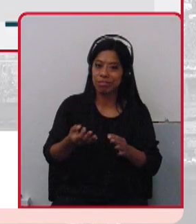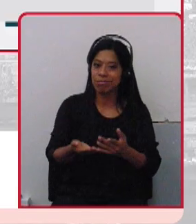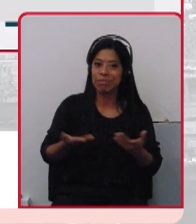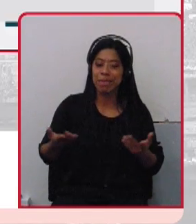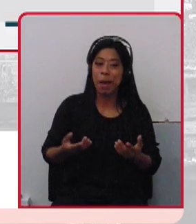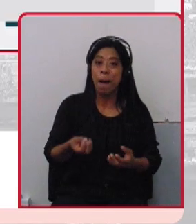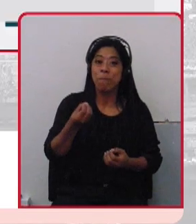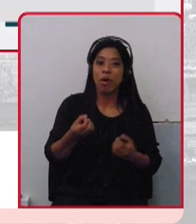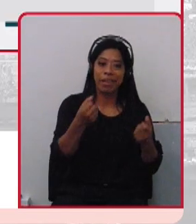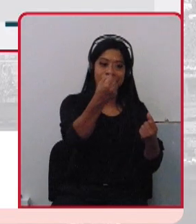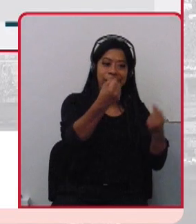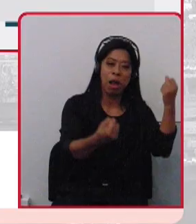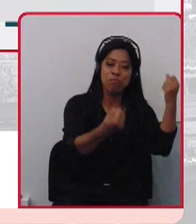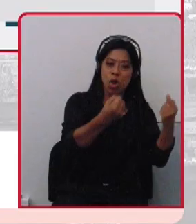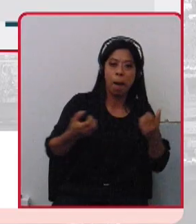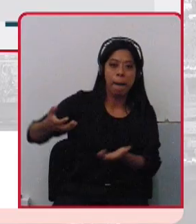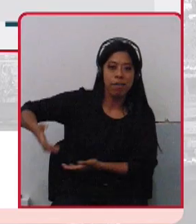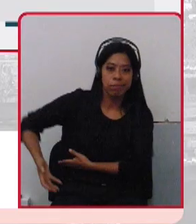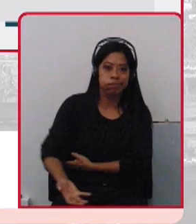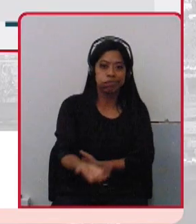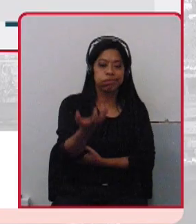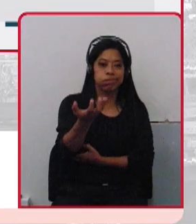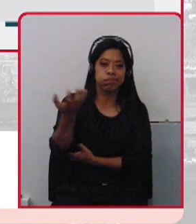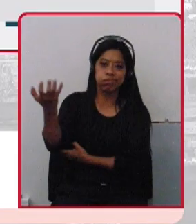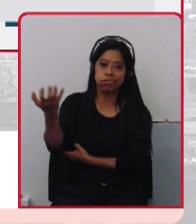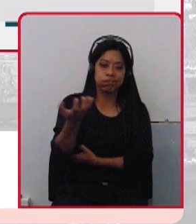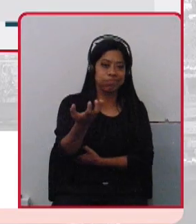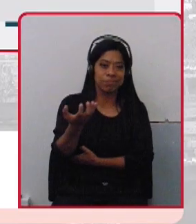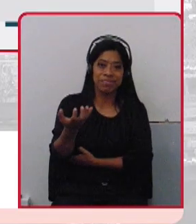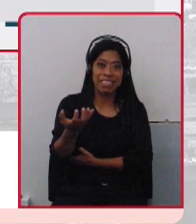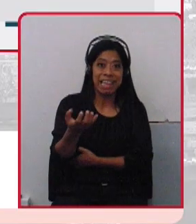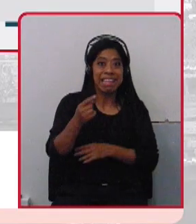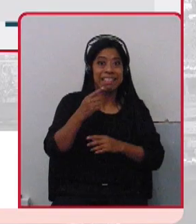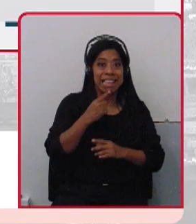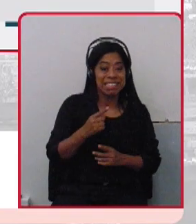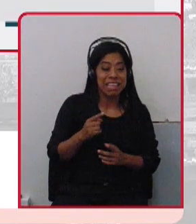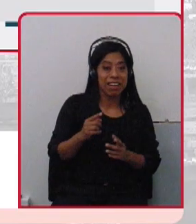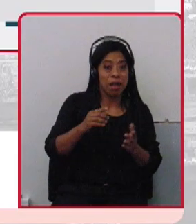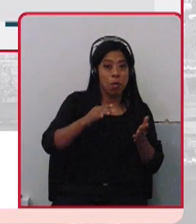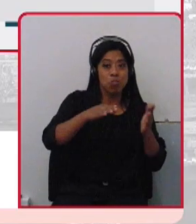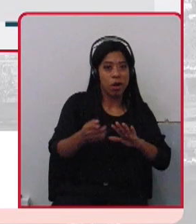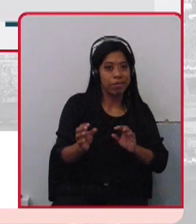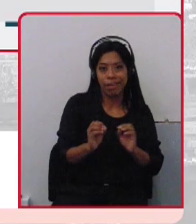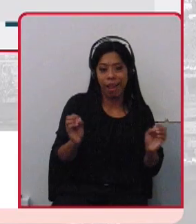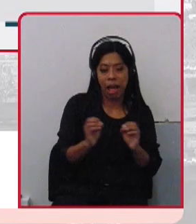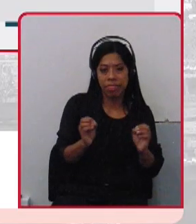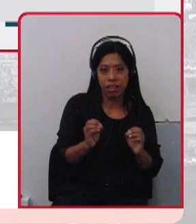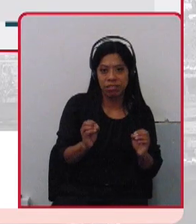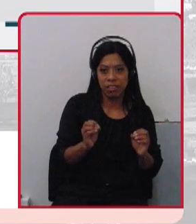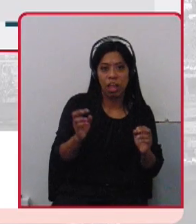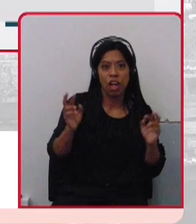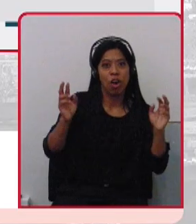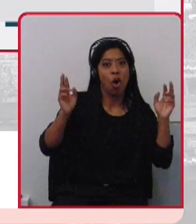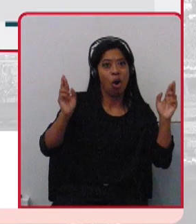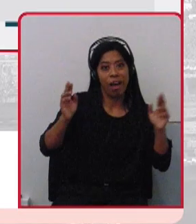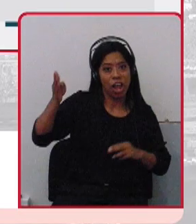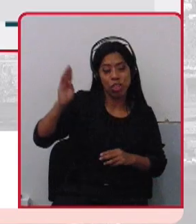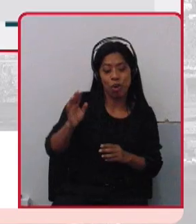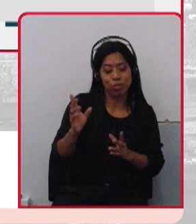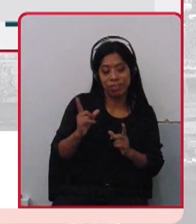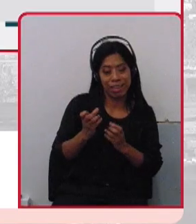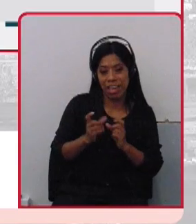un camión colisionó con una pala, sin hablar de accidentes fatales, Dios no quiera, pero sin hablar de ese aspecto hacia la